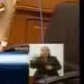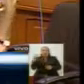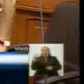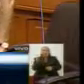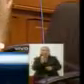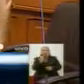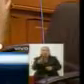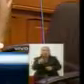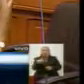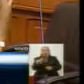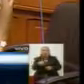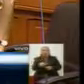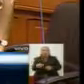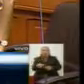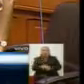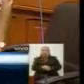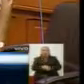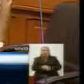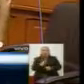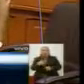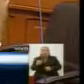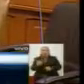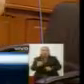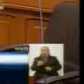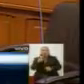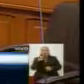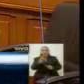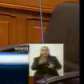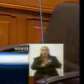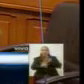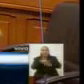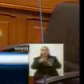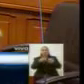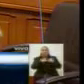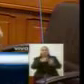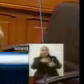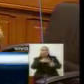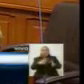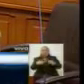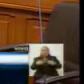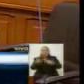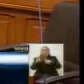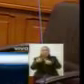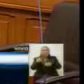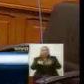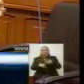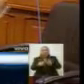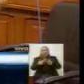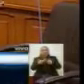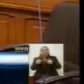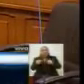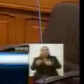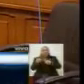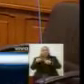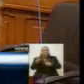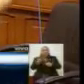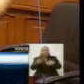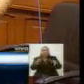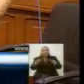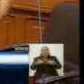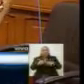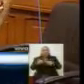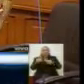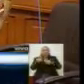venga la próxima semana. No se pueden dejar una responsabilidad. Yo asumo las responsabilidades que a mí me compete, pero yo no voy a